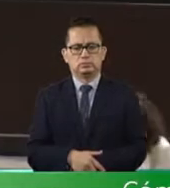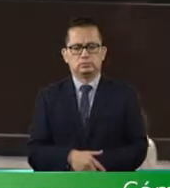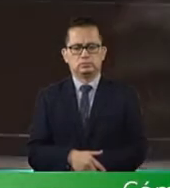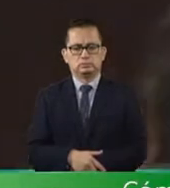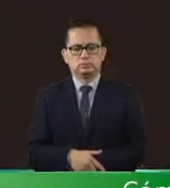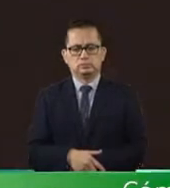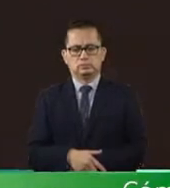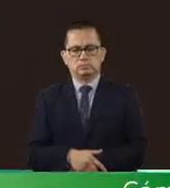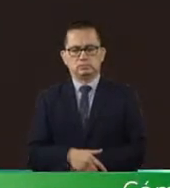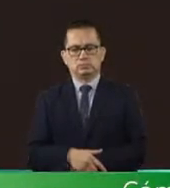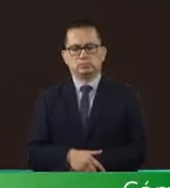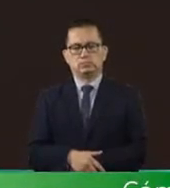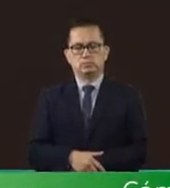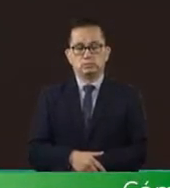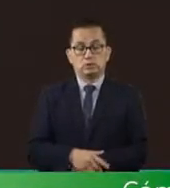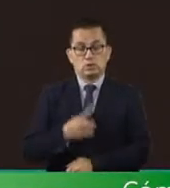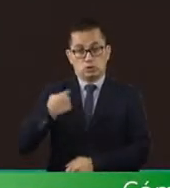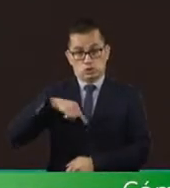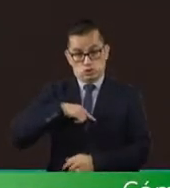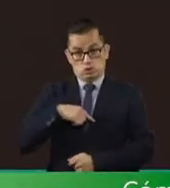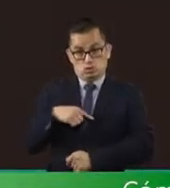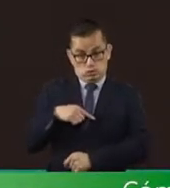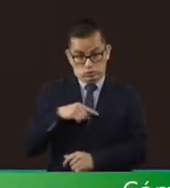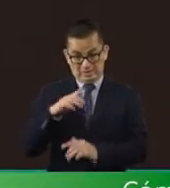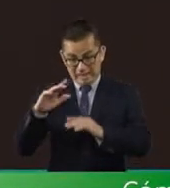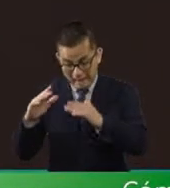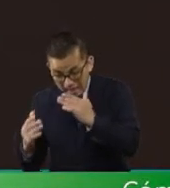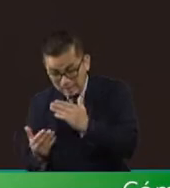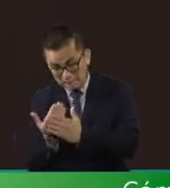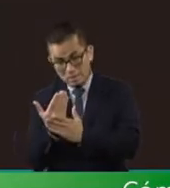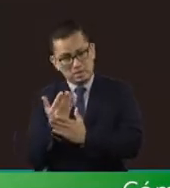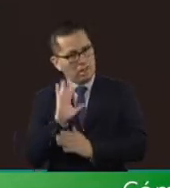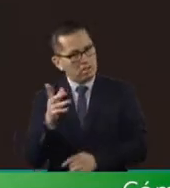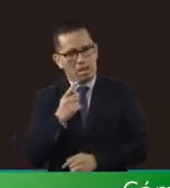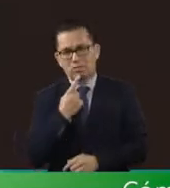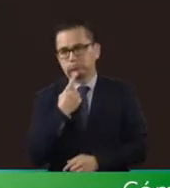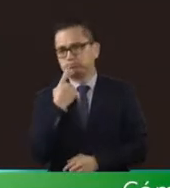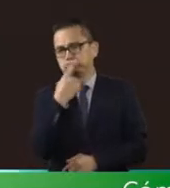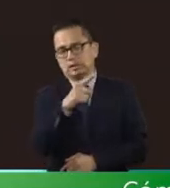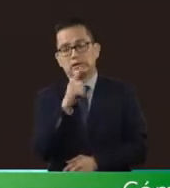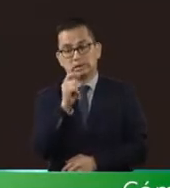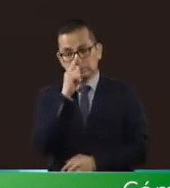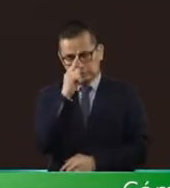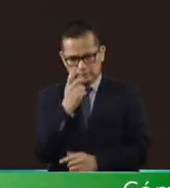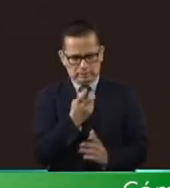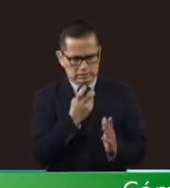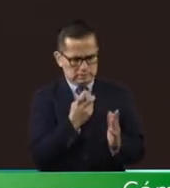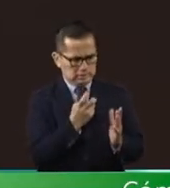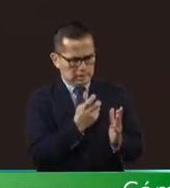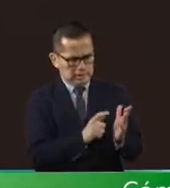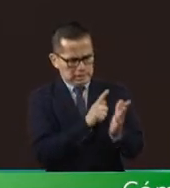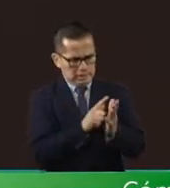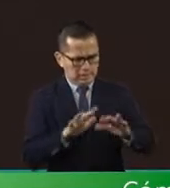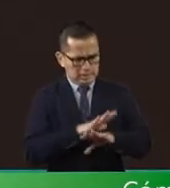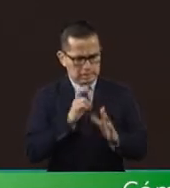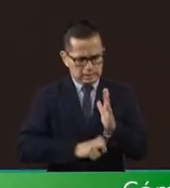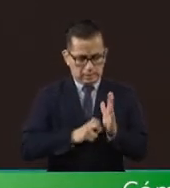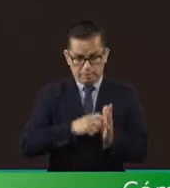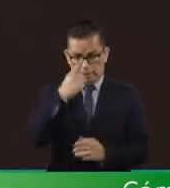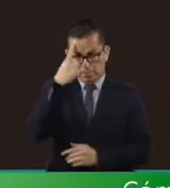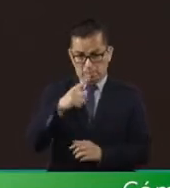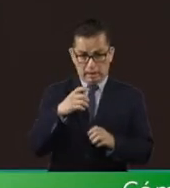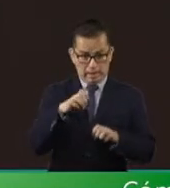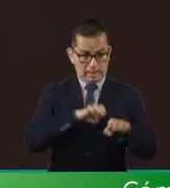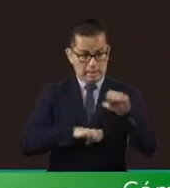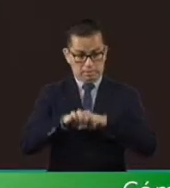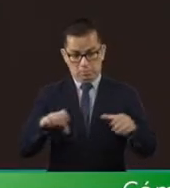ya lo denunciamos en la mañana Esta no es una reforma de áreas y empresas estratégicas es una